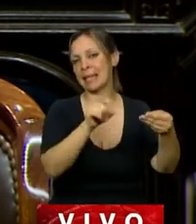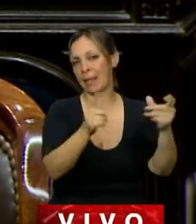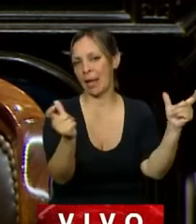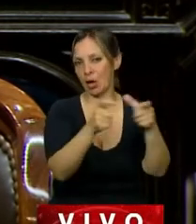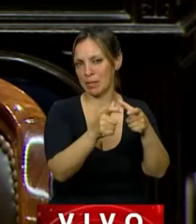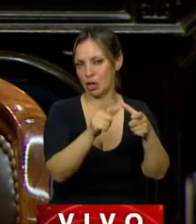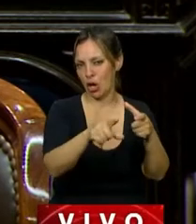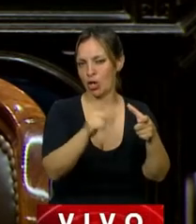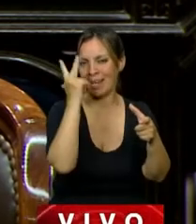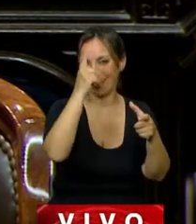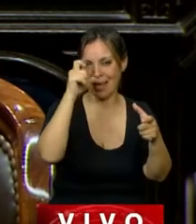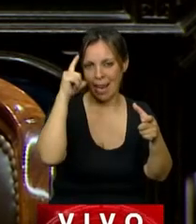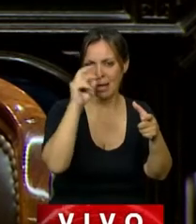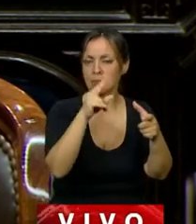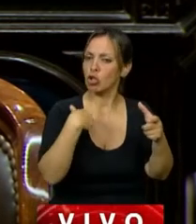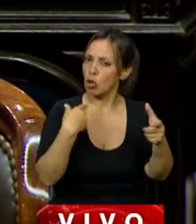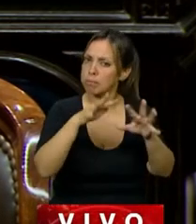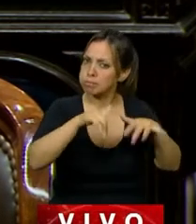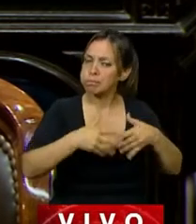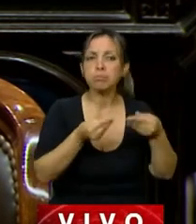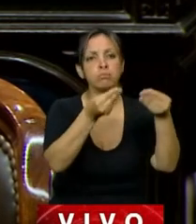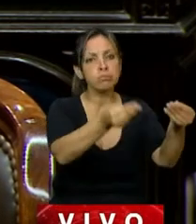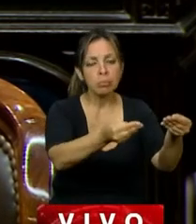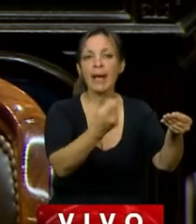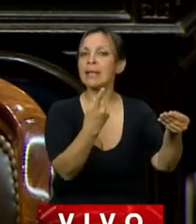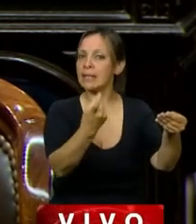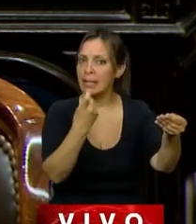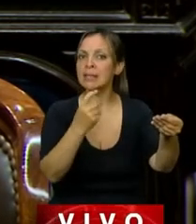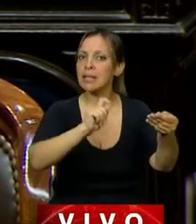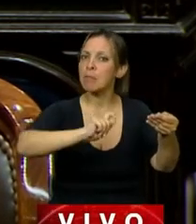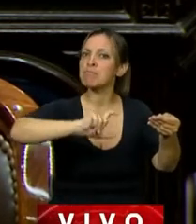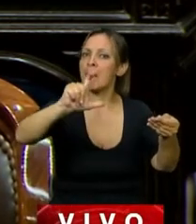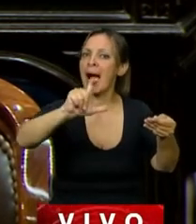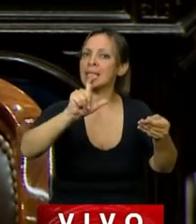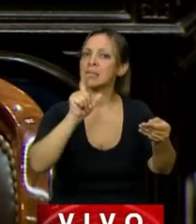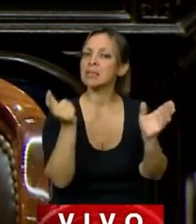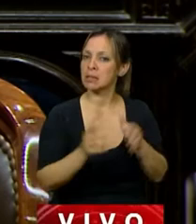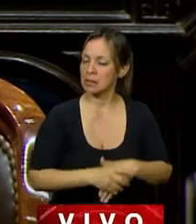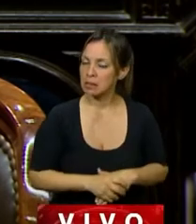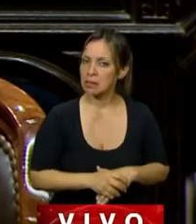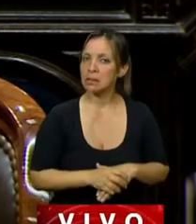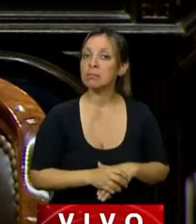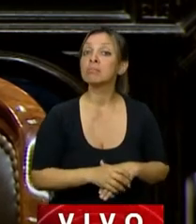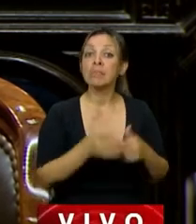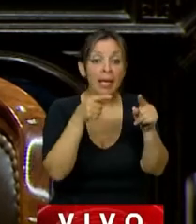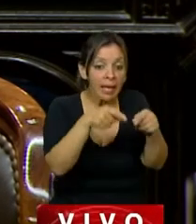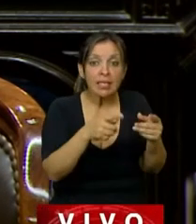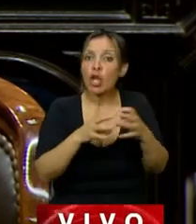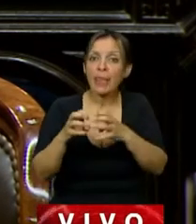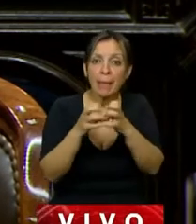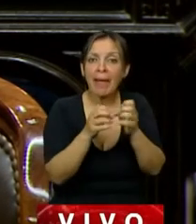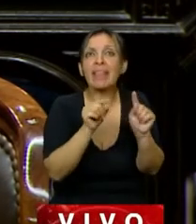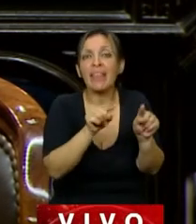Carlos Heller, que era necesario incrementar lo que venía presupuestado. Y eso es el debate